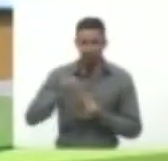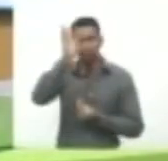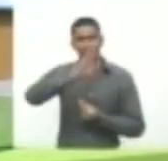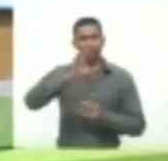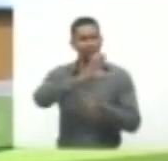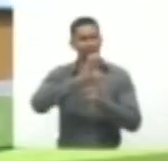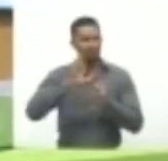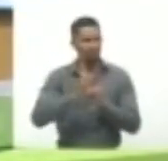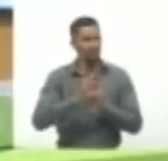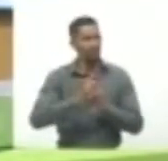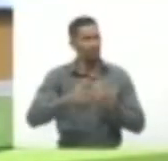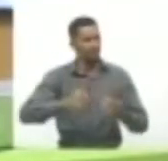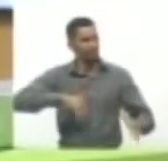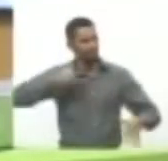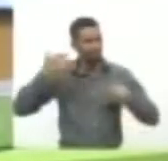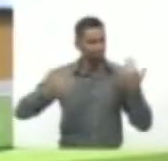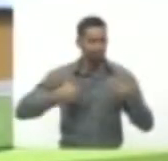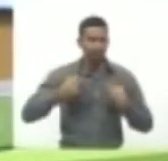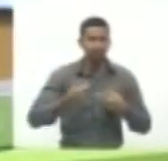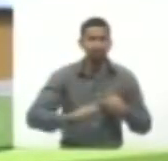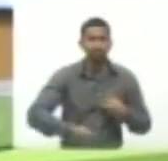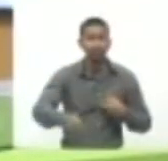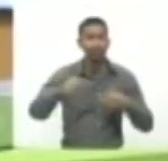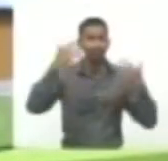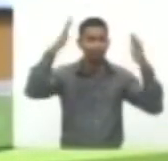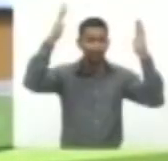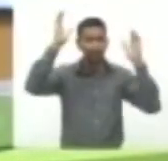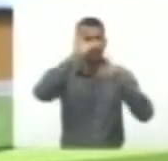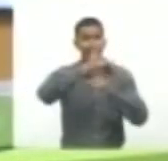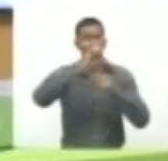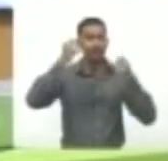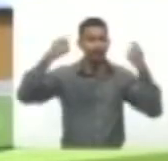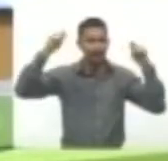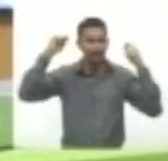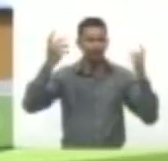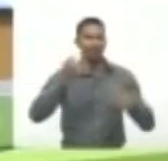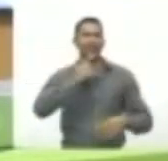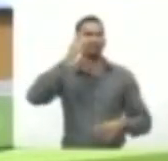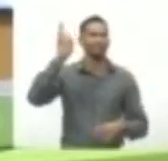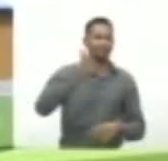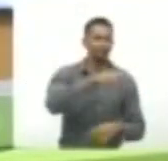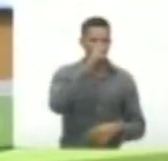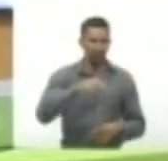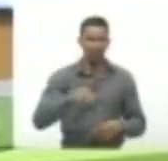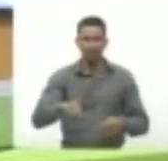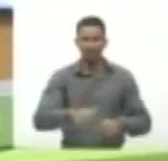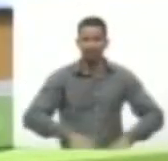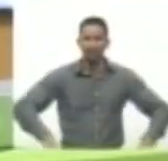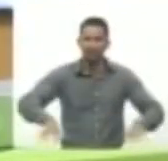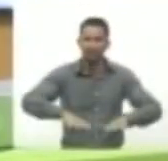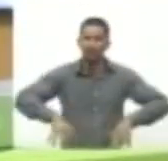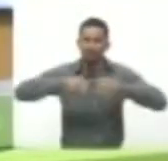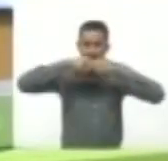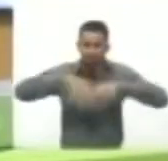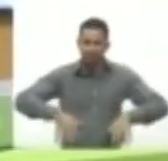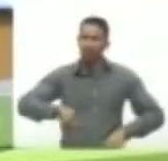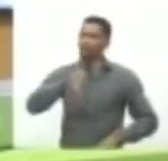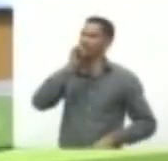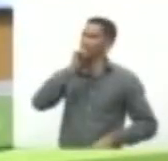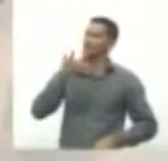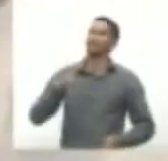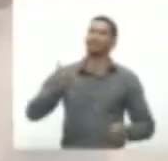ciudadanos disfrutar de las fiestas de carnaval, ya que prohíben la ingesta de bebidas alcohólicas en espacio público y la música a altos